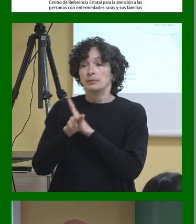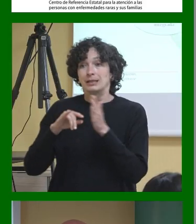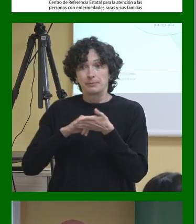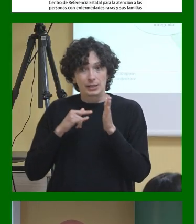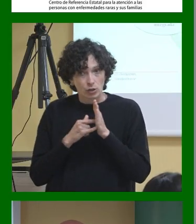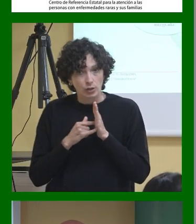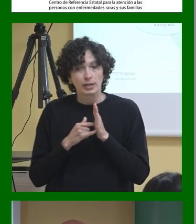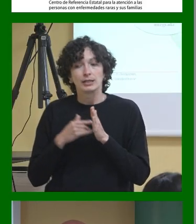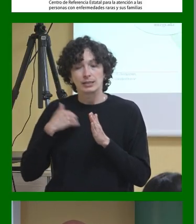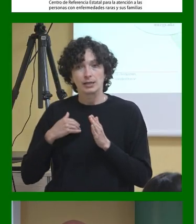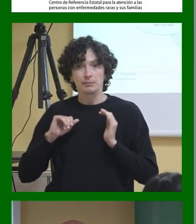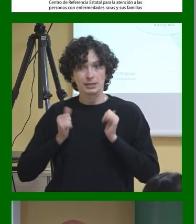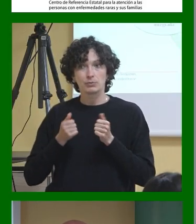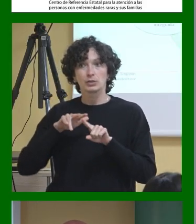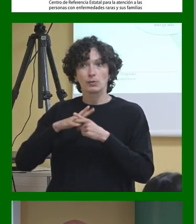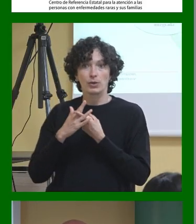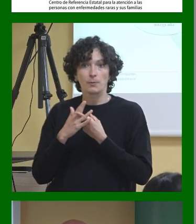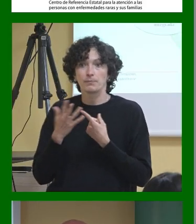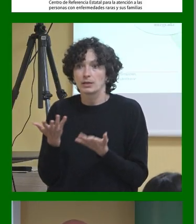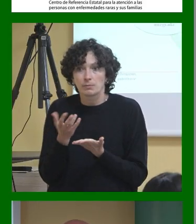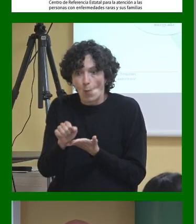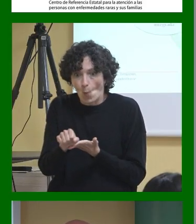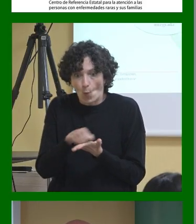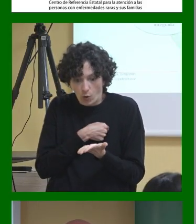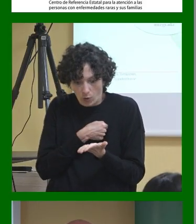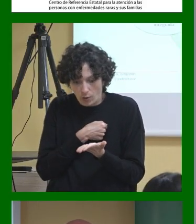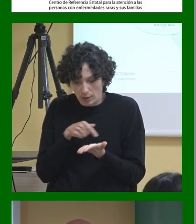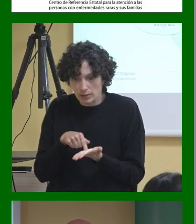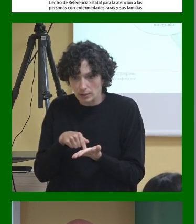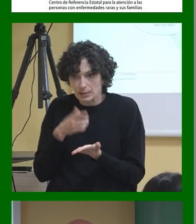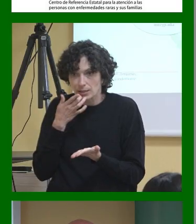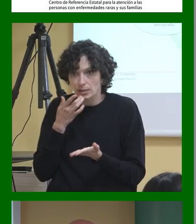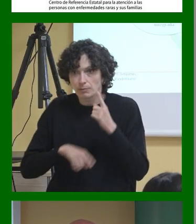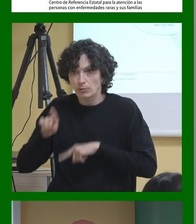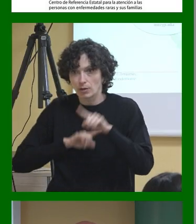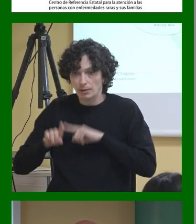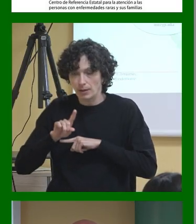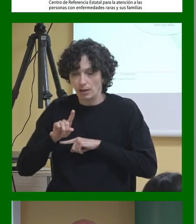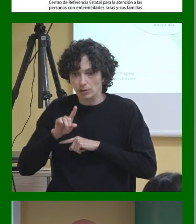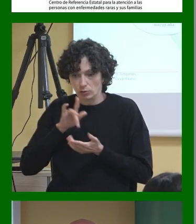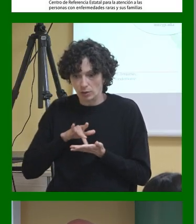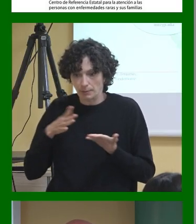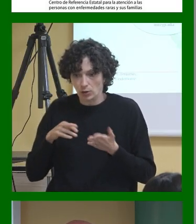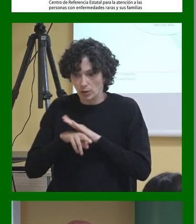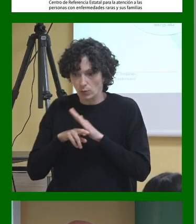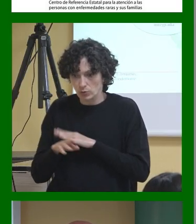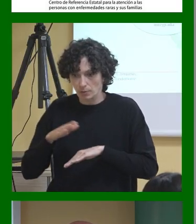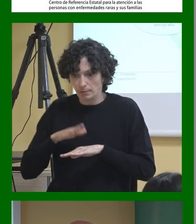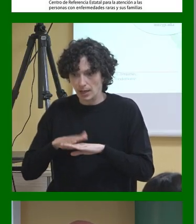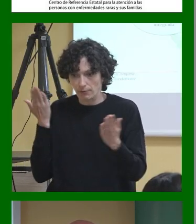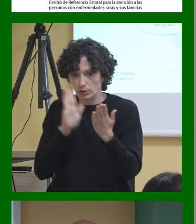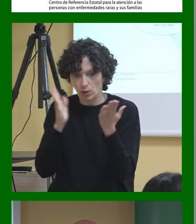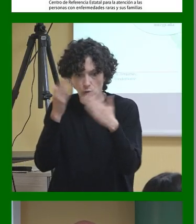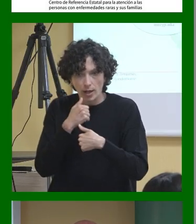ya partimos de un vacío y es que cómo podemos enfrentar un problema cuando no tenemos recursos o ningún recurso para hacerlo.